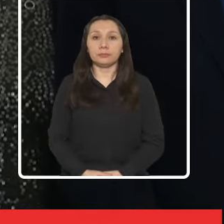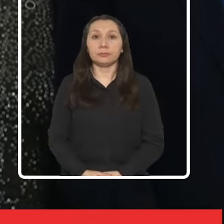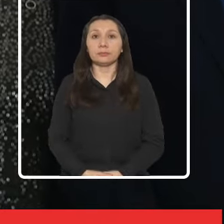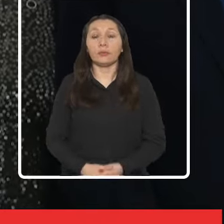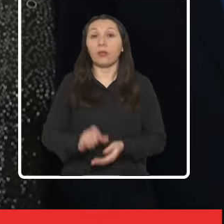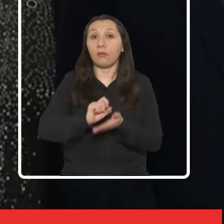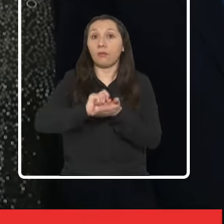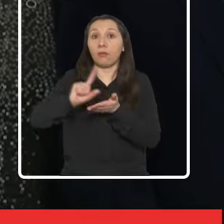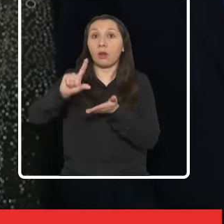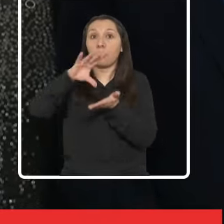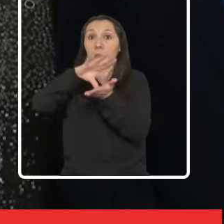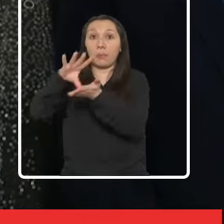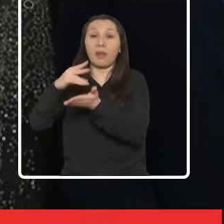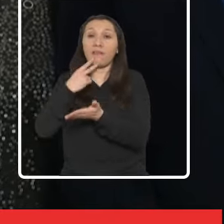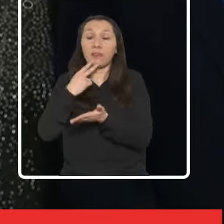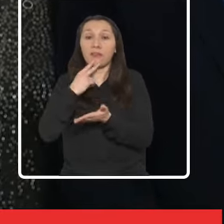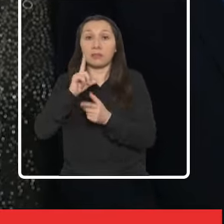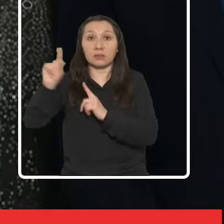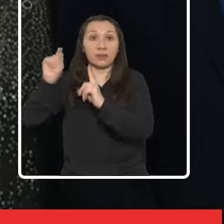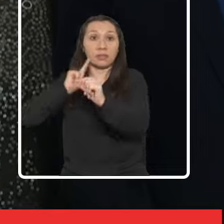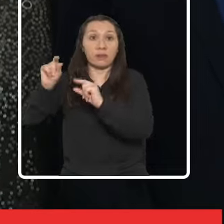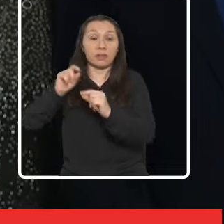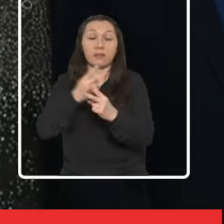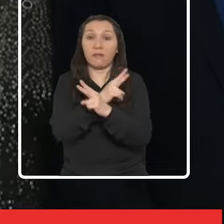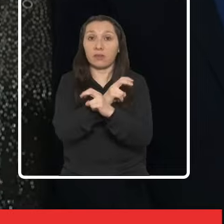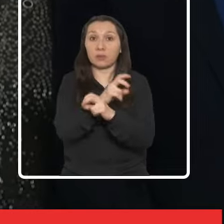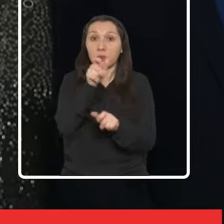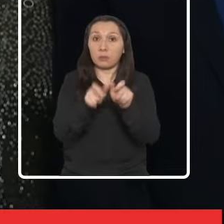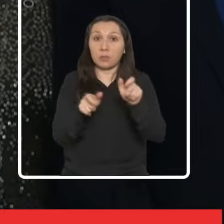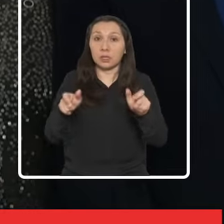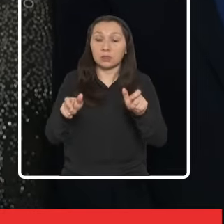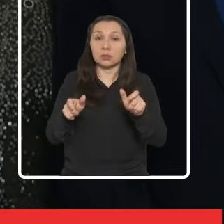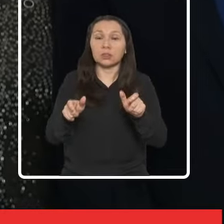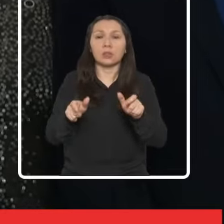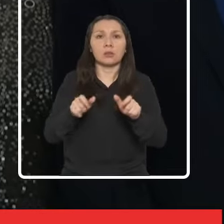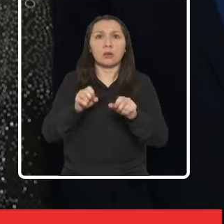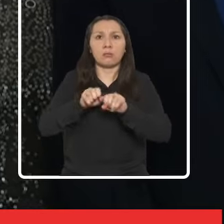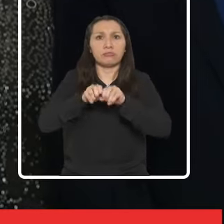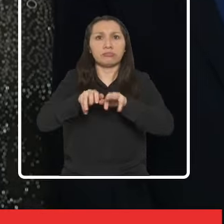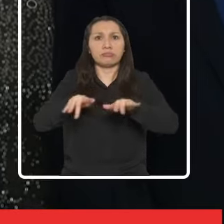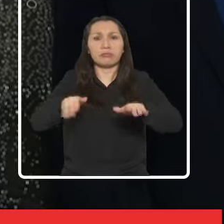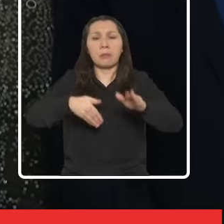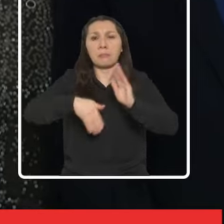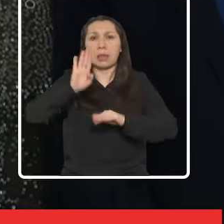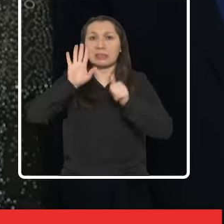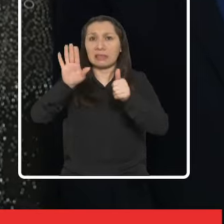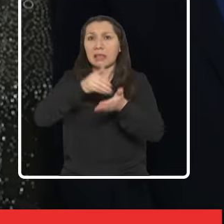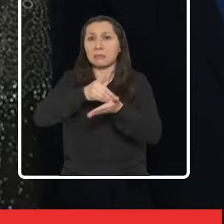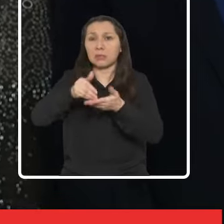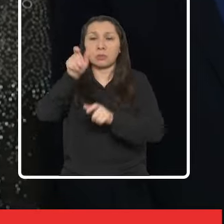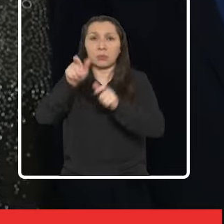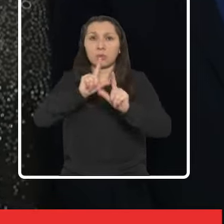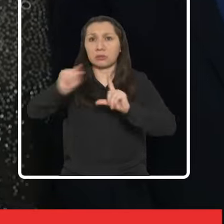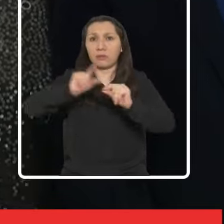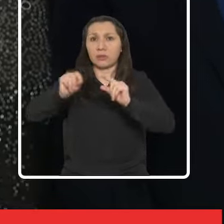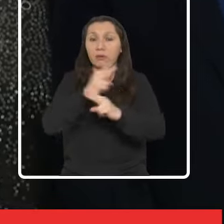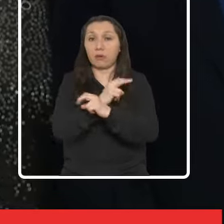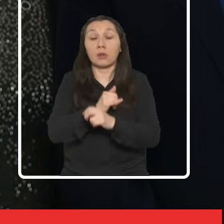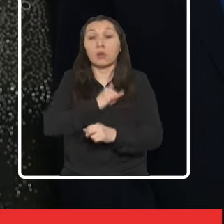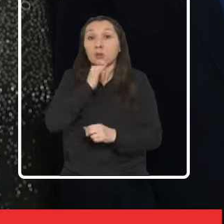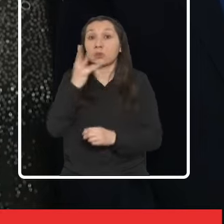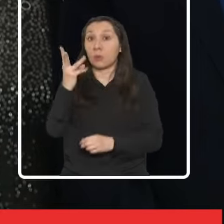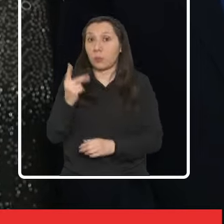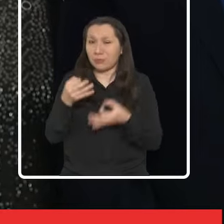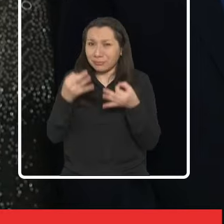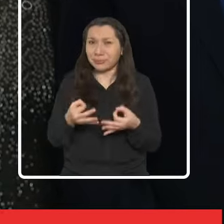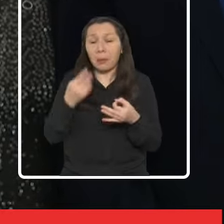El exilio venezolano ha llevado a la diáspora a más de 6 millones, el número es indeterminado, pero